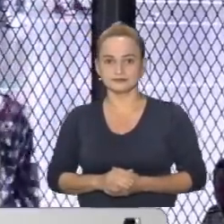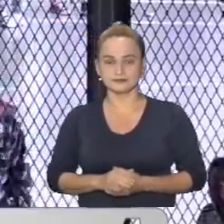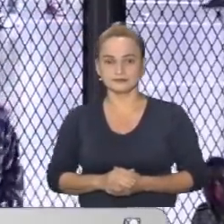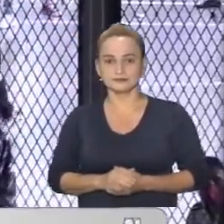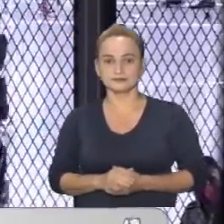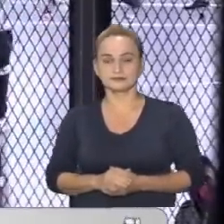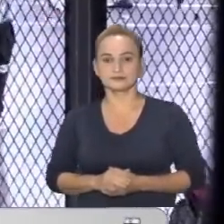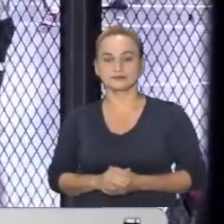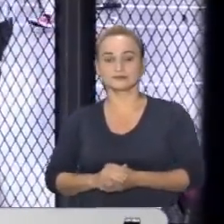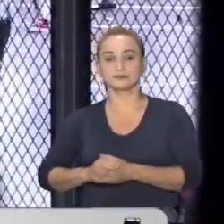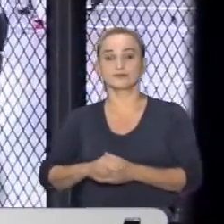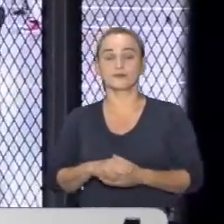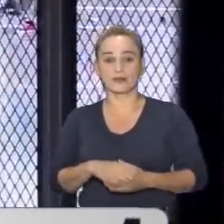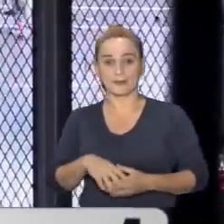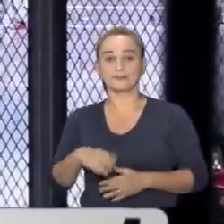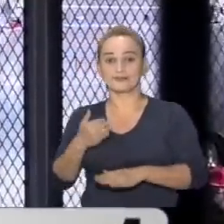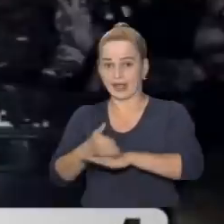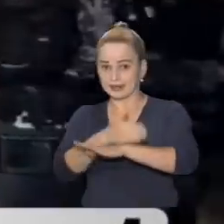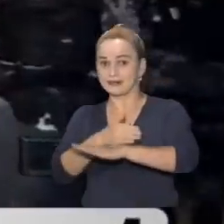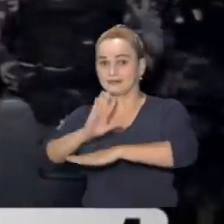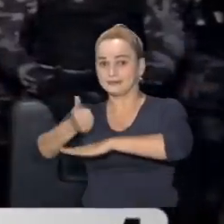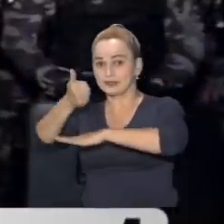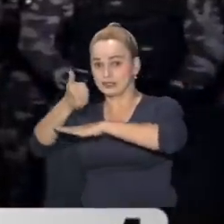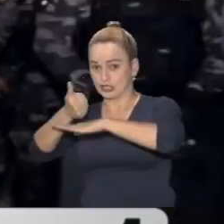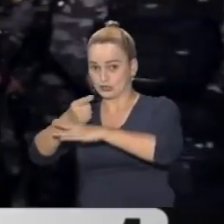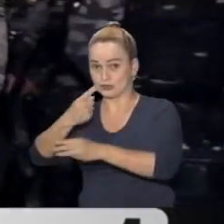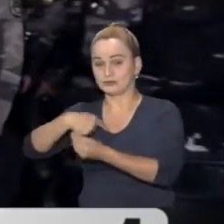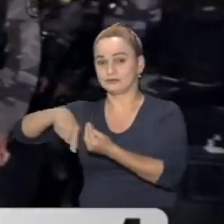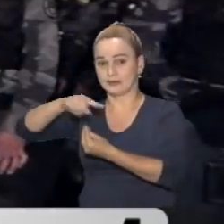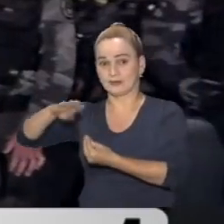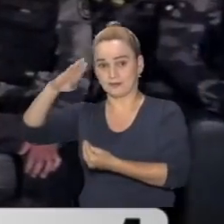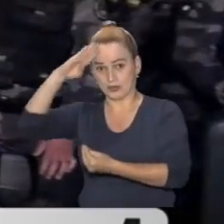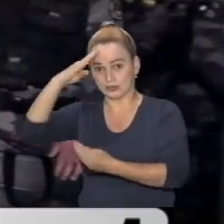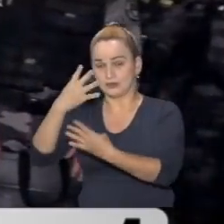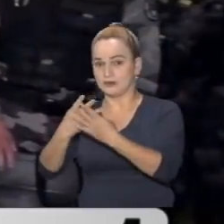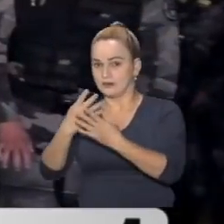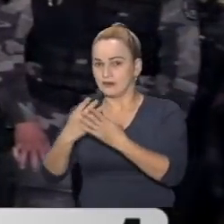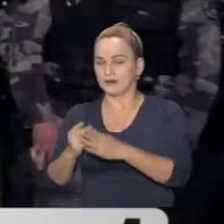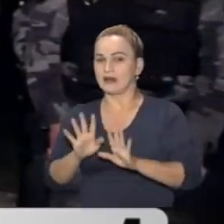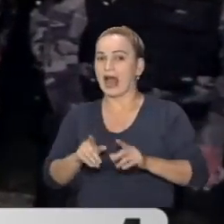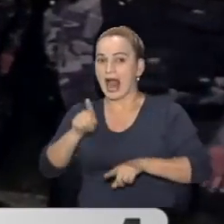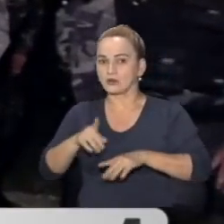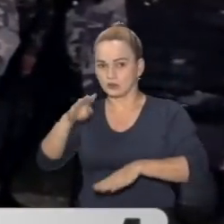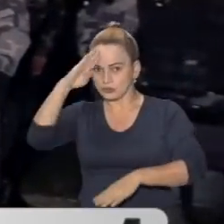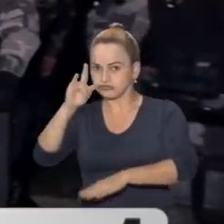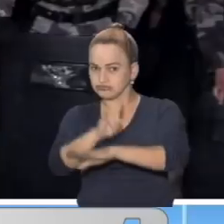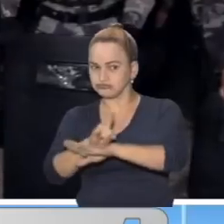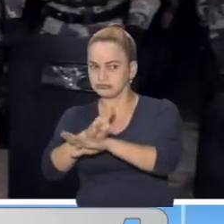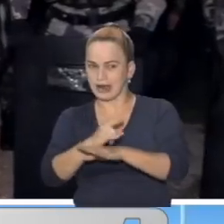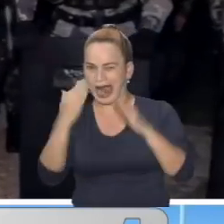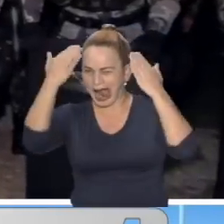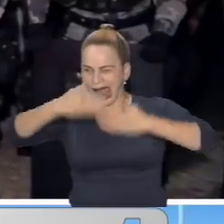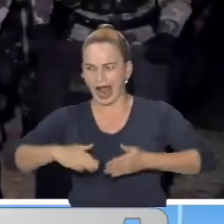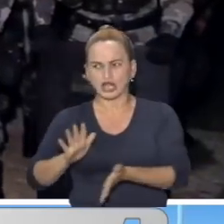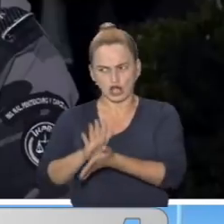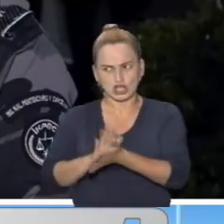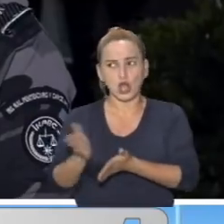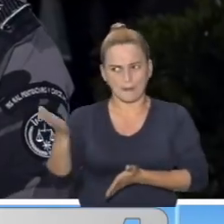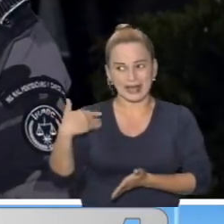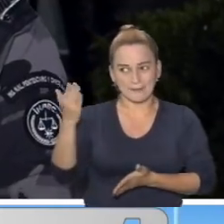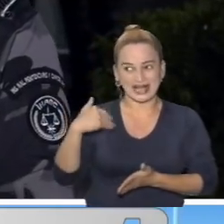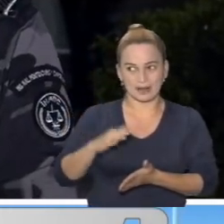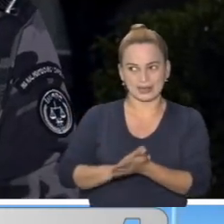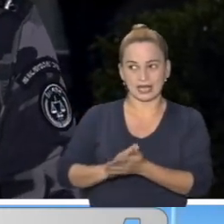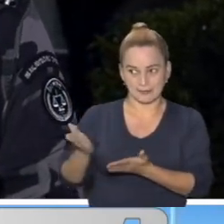De los funcionarios que hablaba el director del INPEC son aquellos que se han prestado, que han aceptado sobornos para permitir que